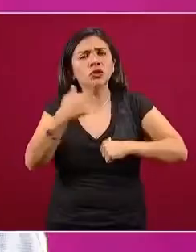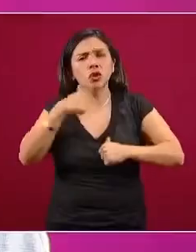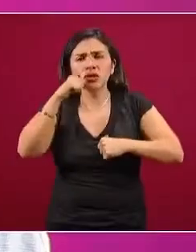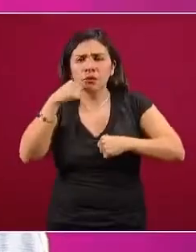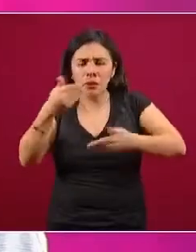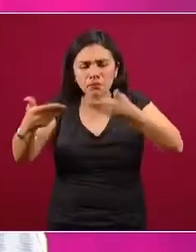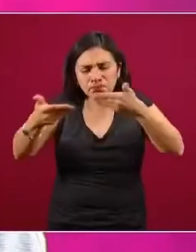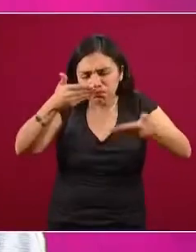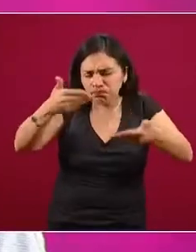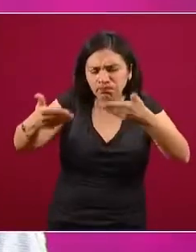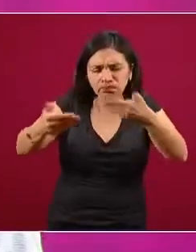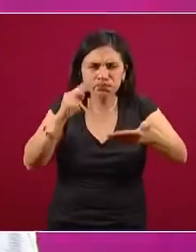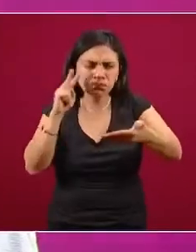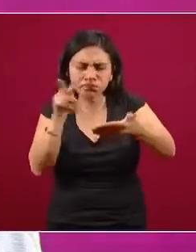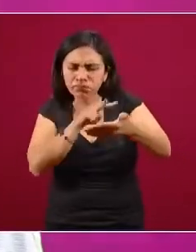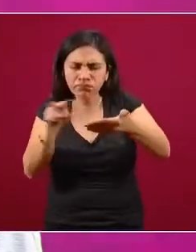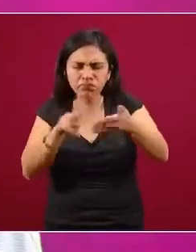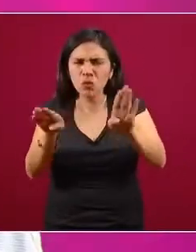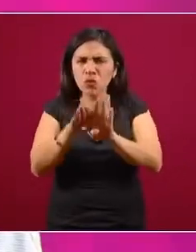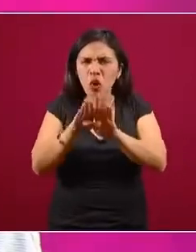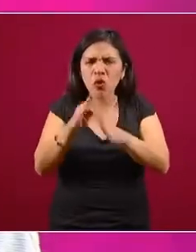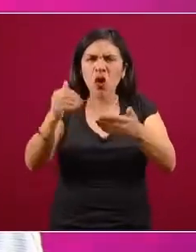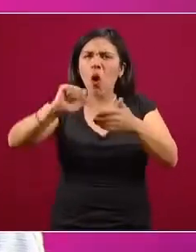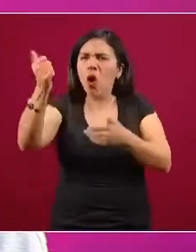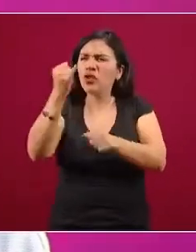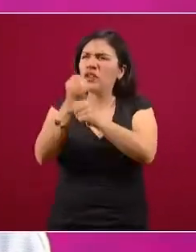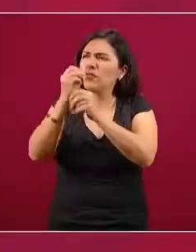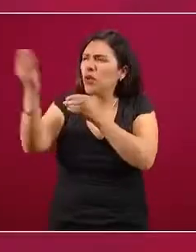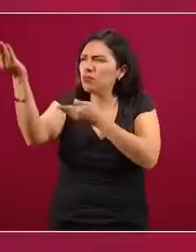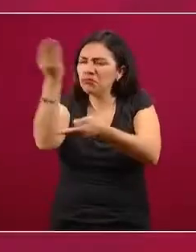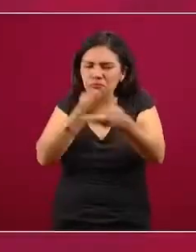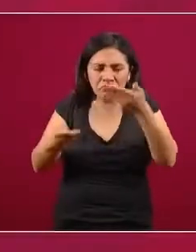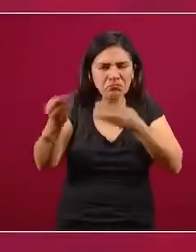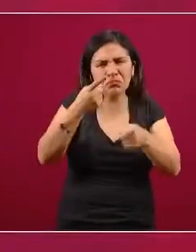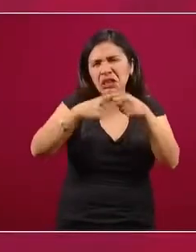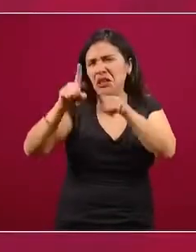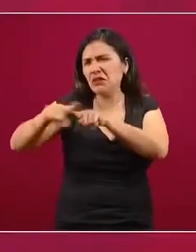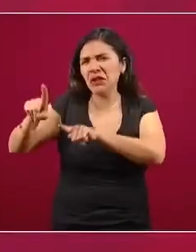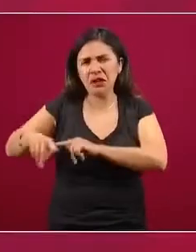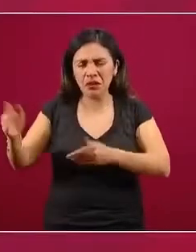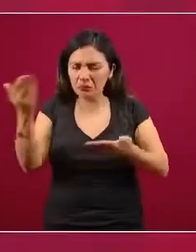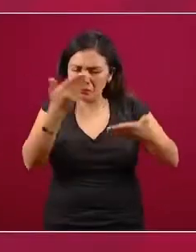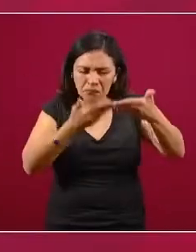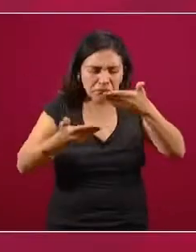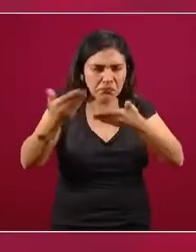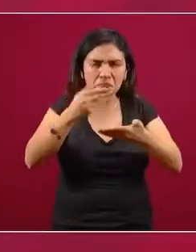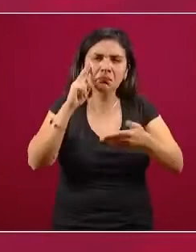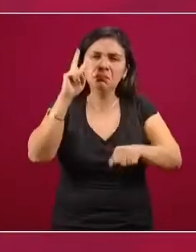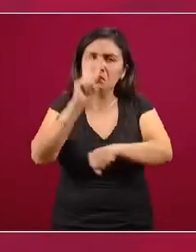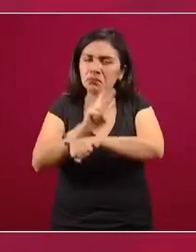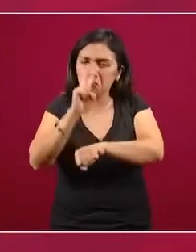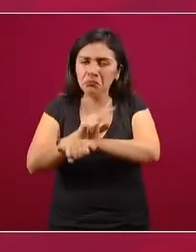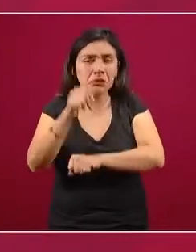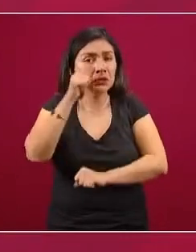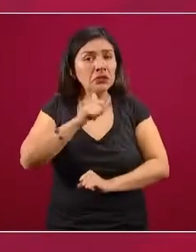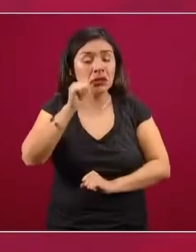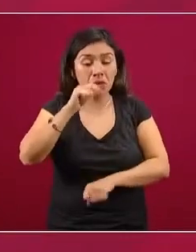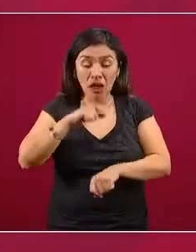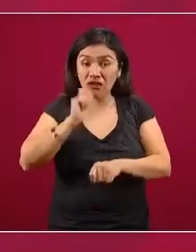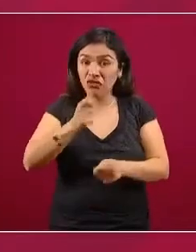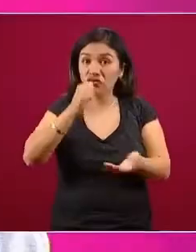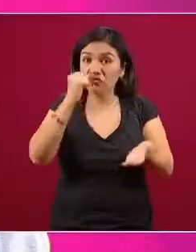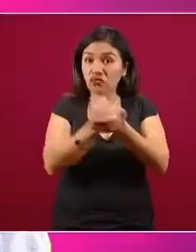cotejamos periódicamente, la contrastamos con otras fuentes de distinta naturaleza que verificamos también su